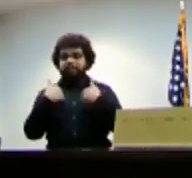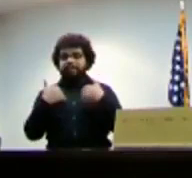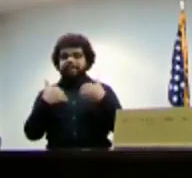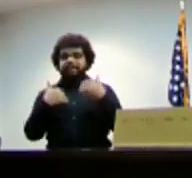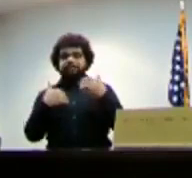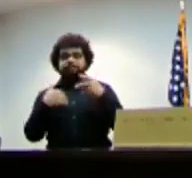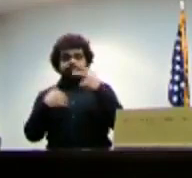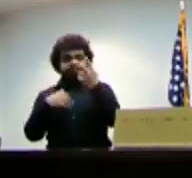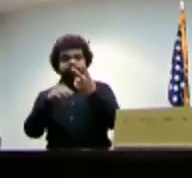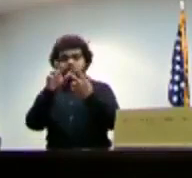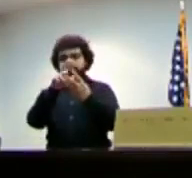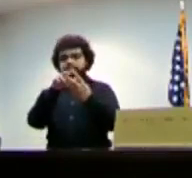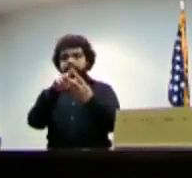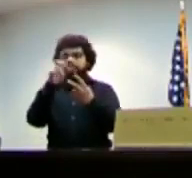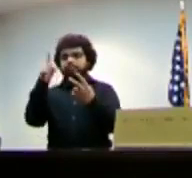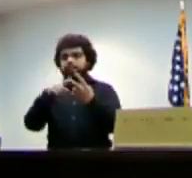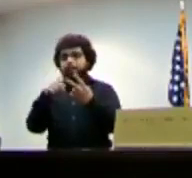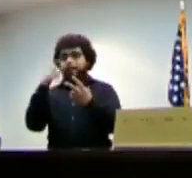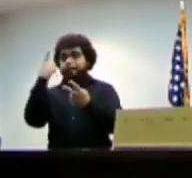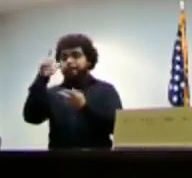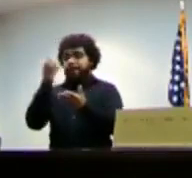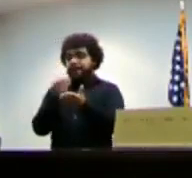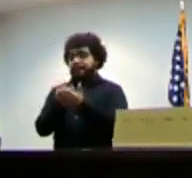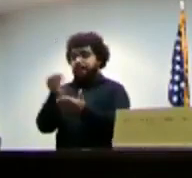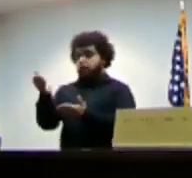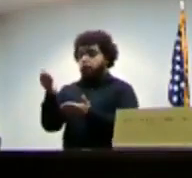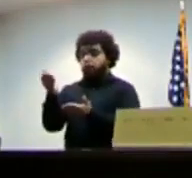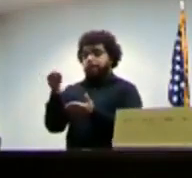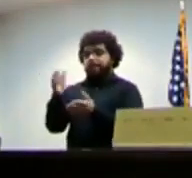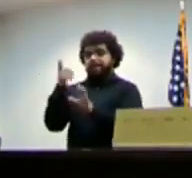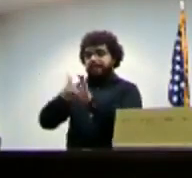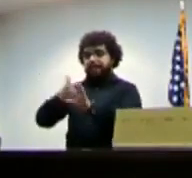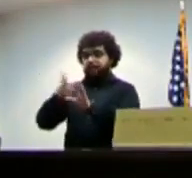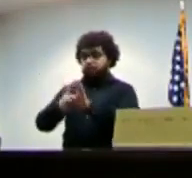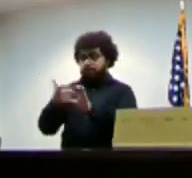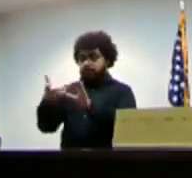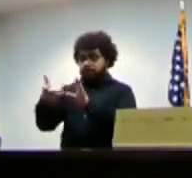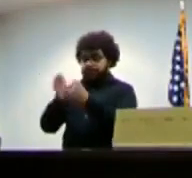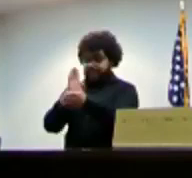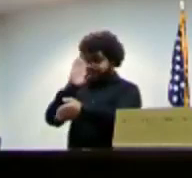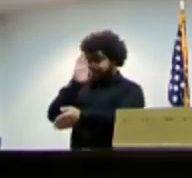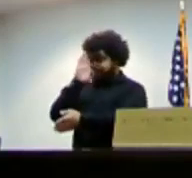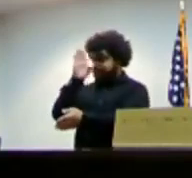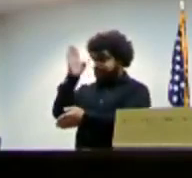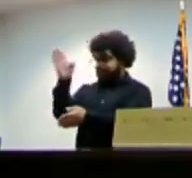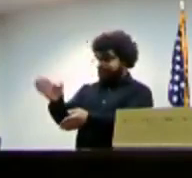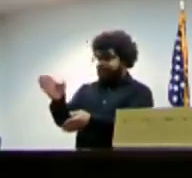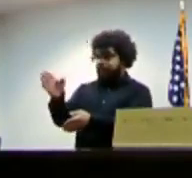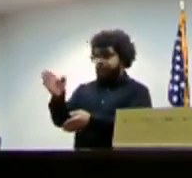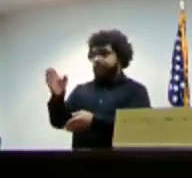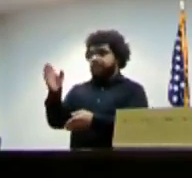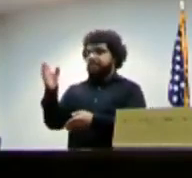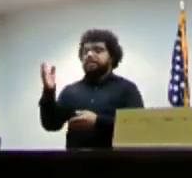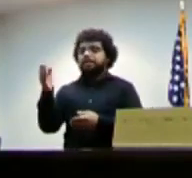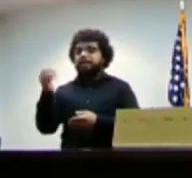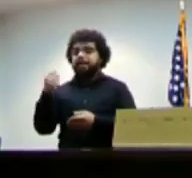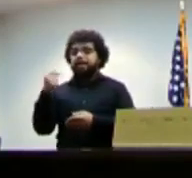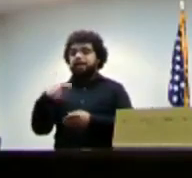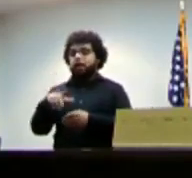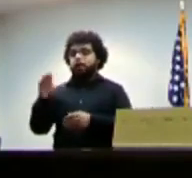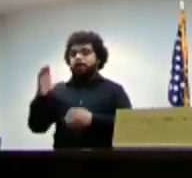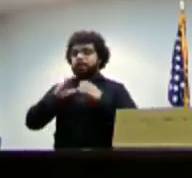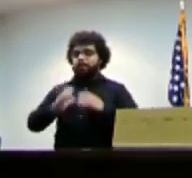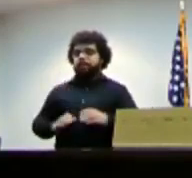de combustible y compra de energía sea pagado directamente del consumidor, y eso es literalmente lo que llamamos